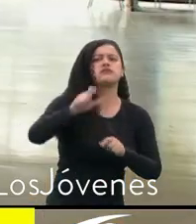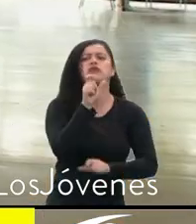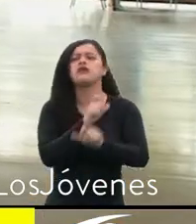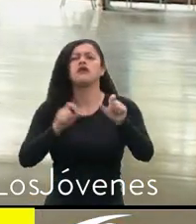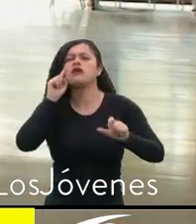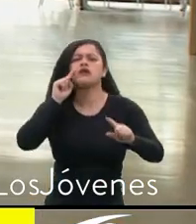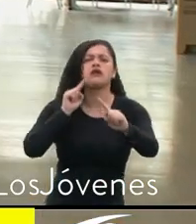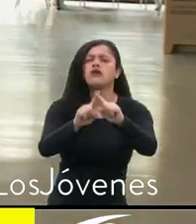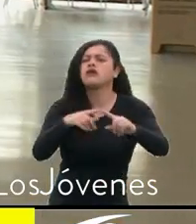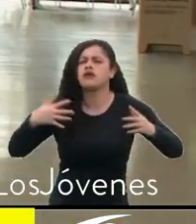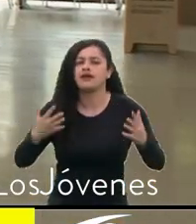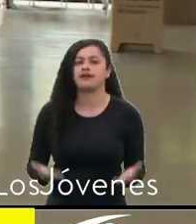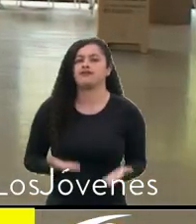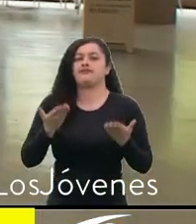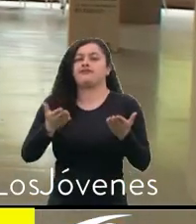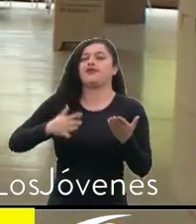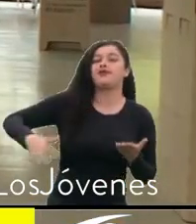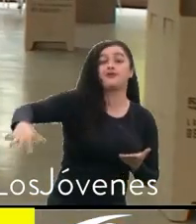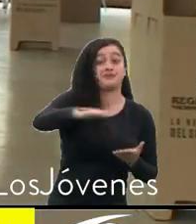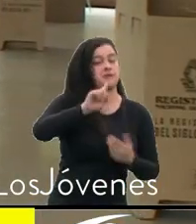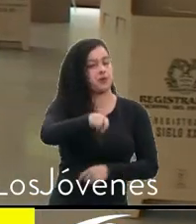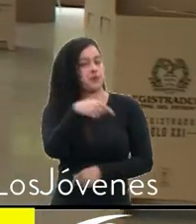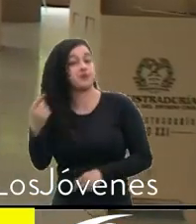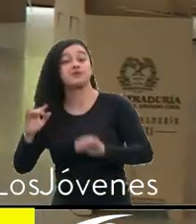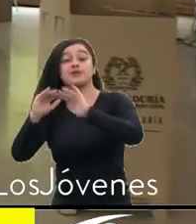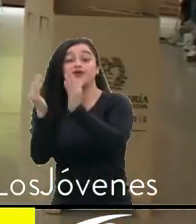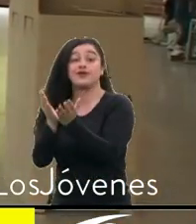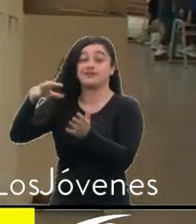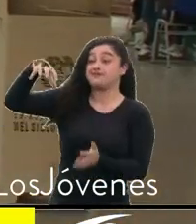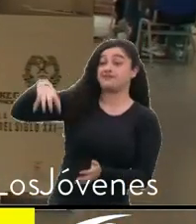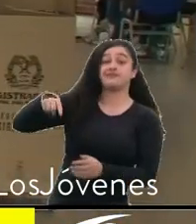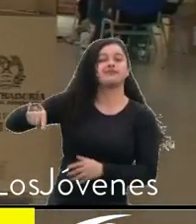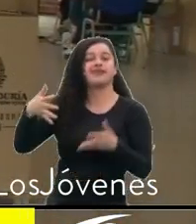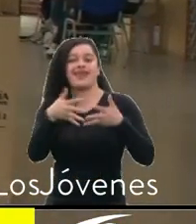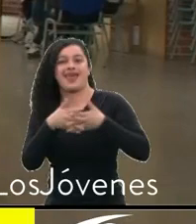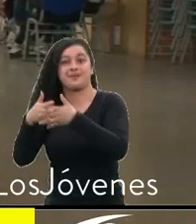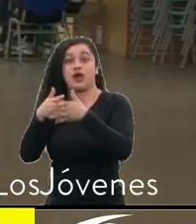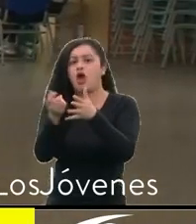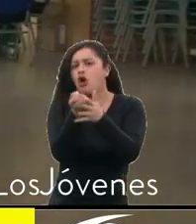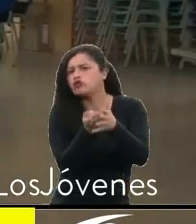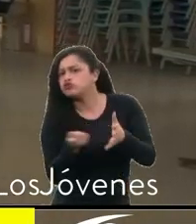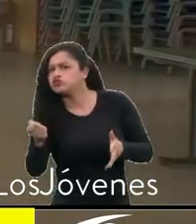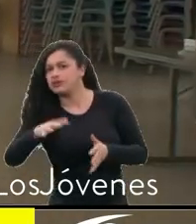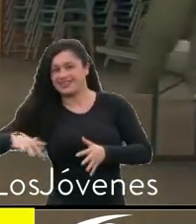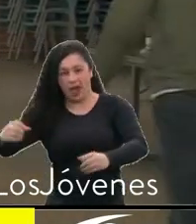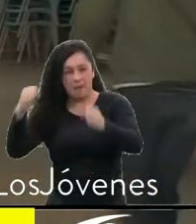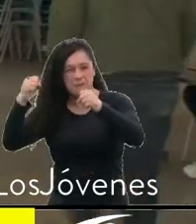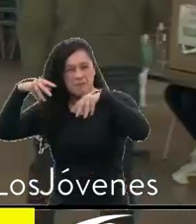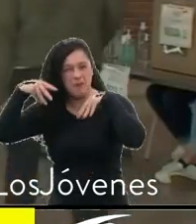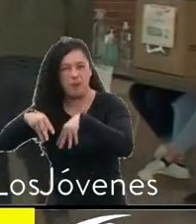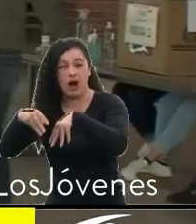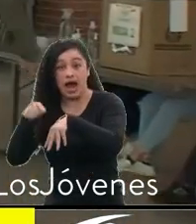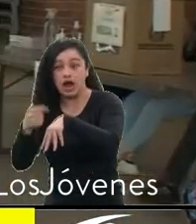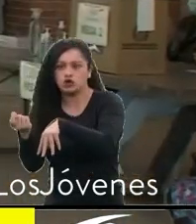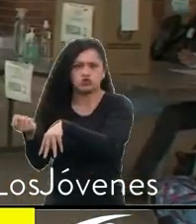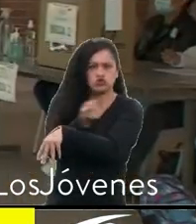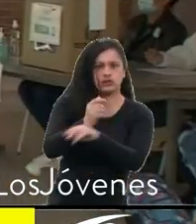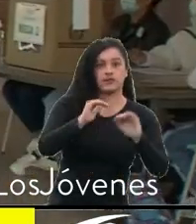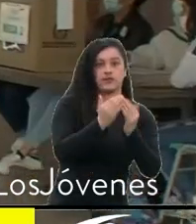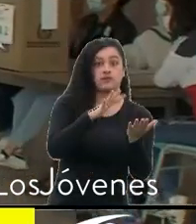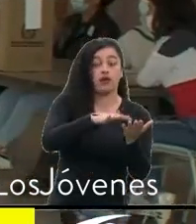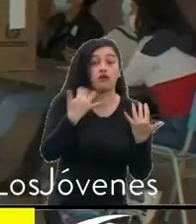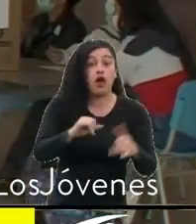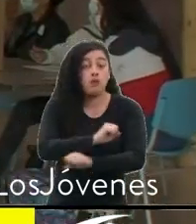importancia. El Colegio Jaime Garzón es el más cercano al Portal de las Américas y aunque fue un punto neurálgico durante el paro nacional, en las primeras horas de la jornada